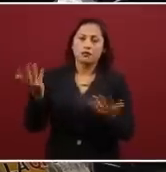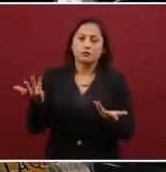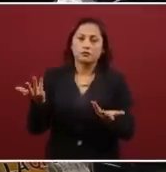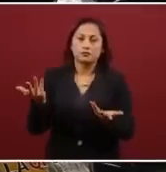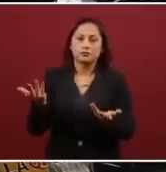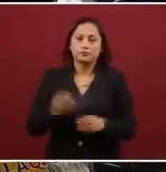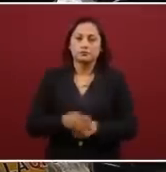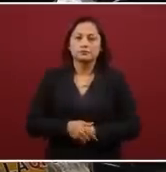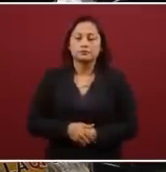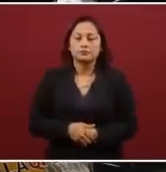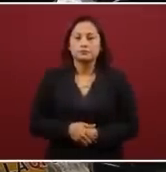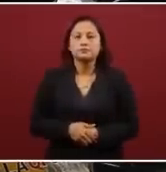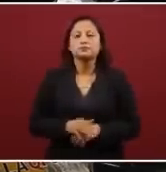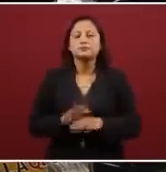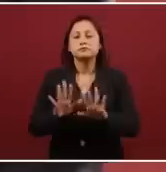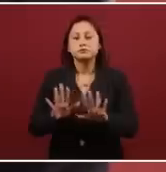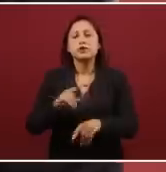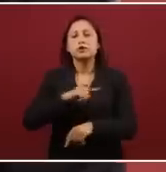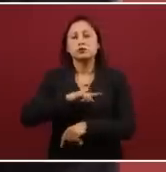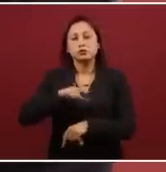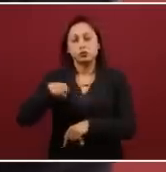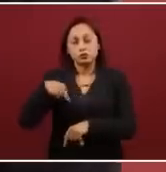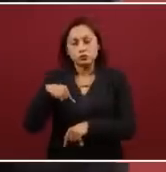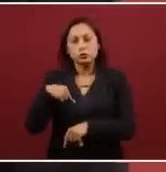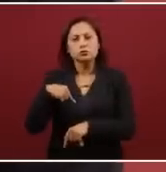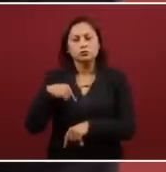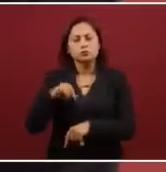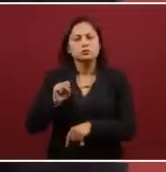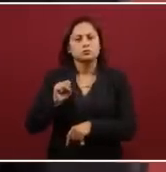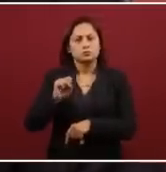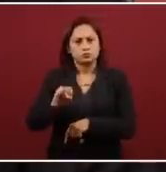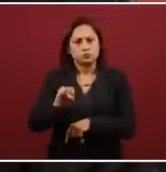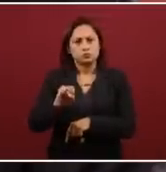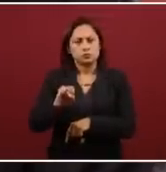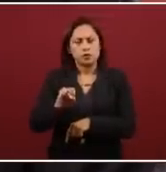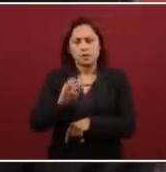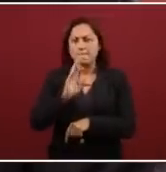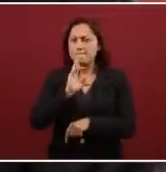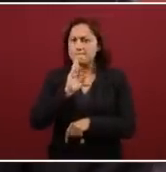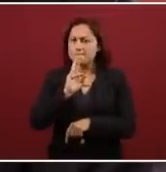Entonces, vamos a ir poco a poco mejorando.